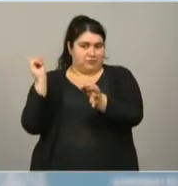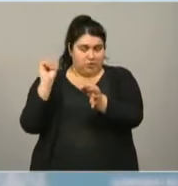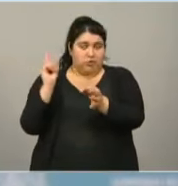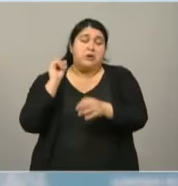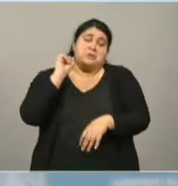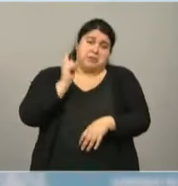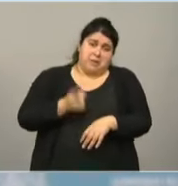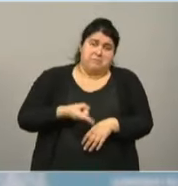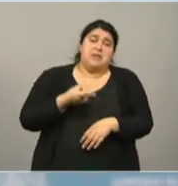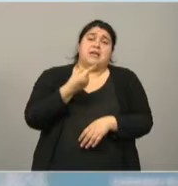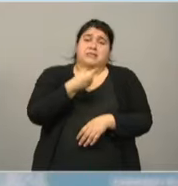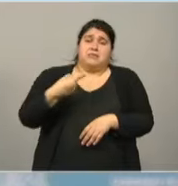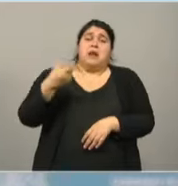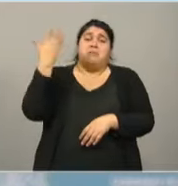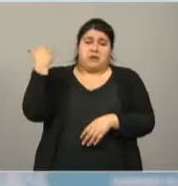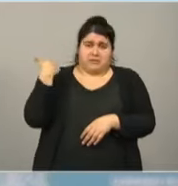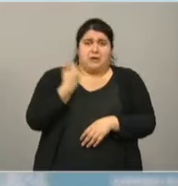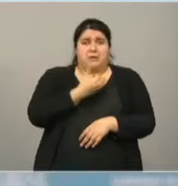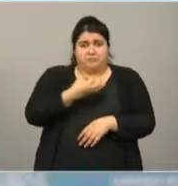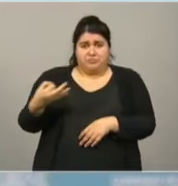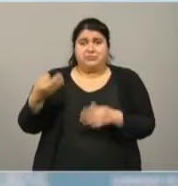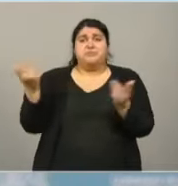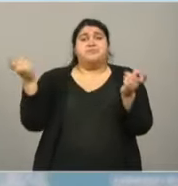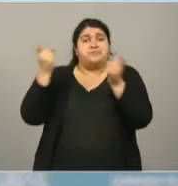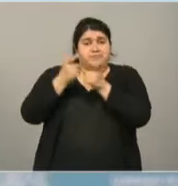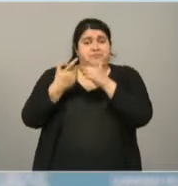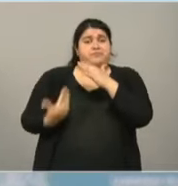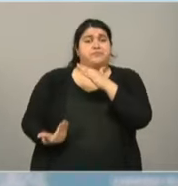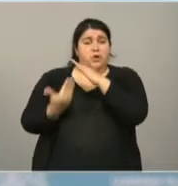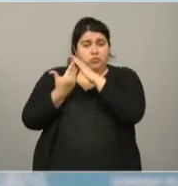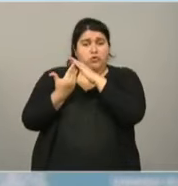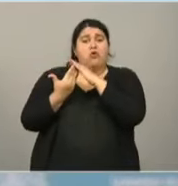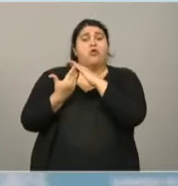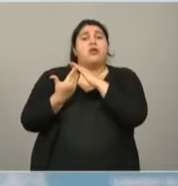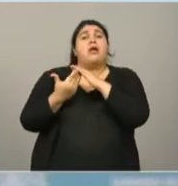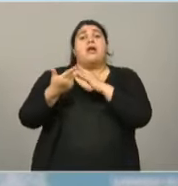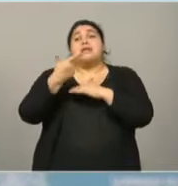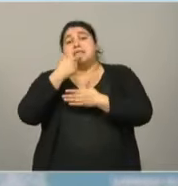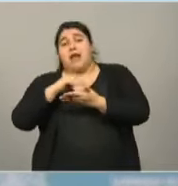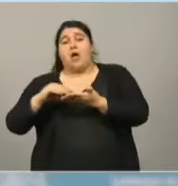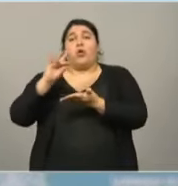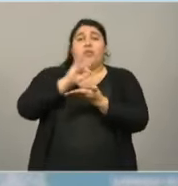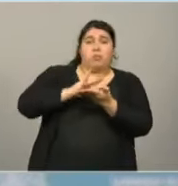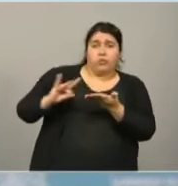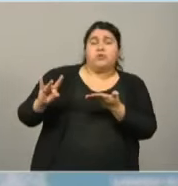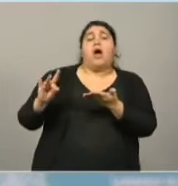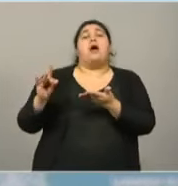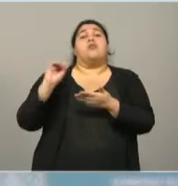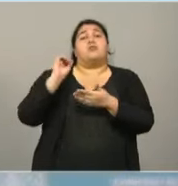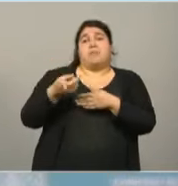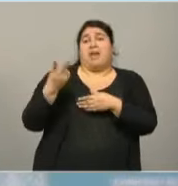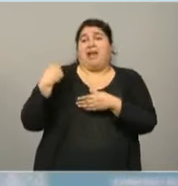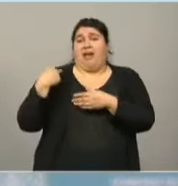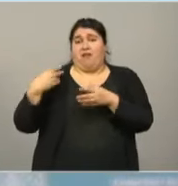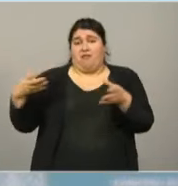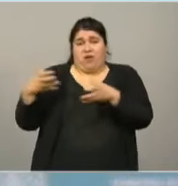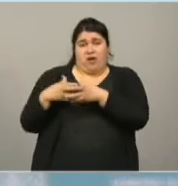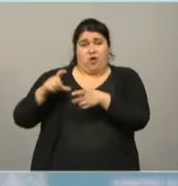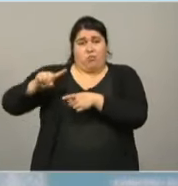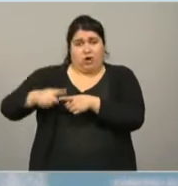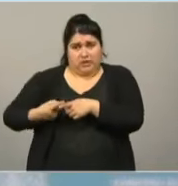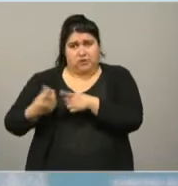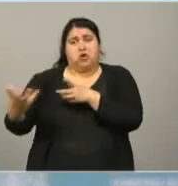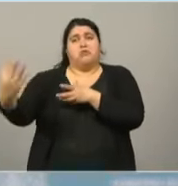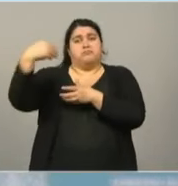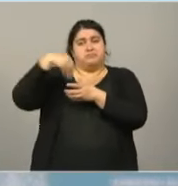público conocimiento la semana pasada Tuvimos una reunión con las autoridades de ambas cámaras y con Los jefes de nuestros bloques eh